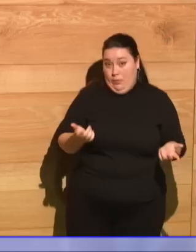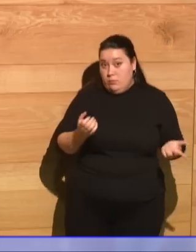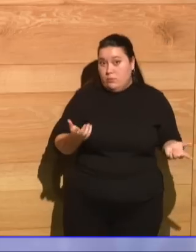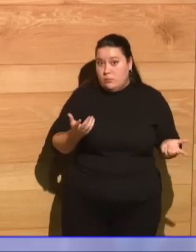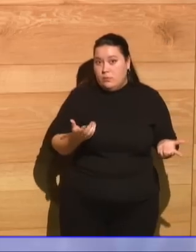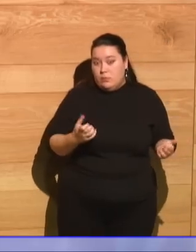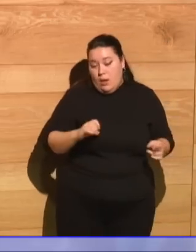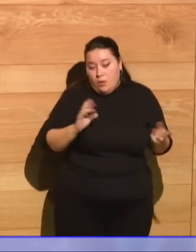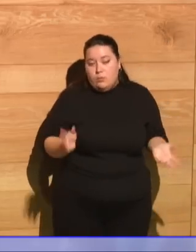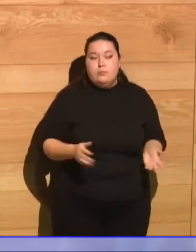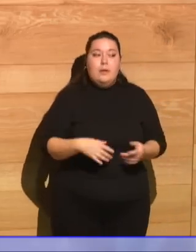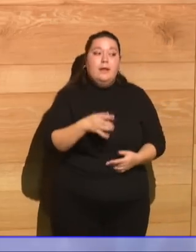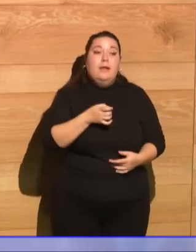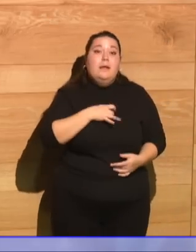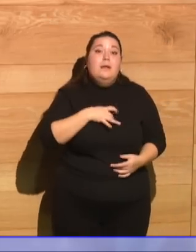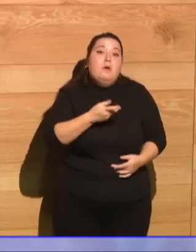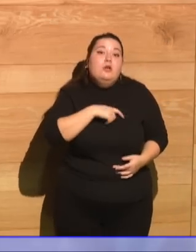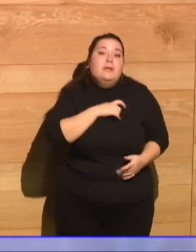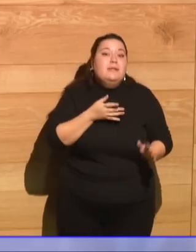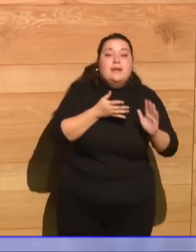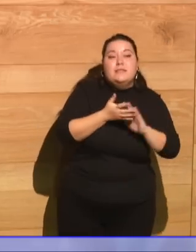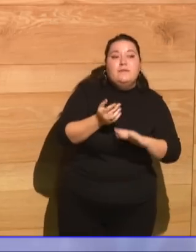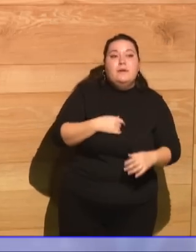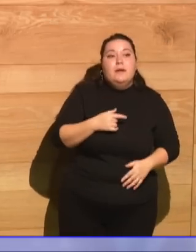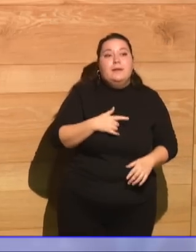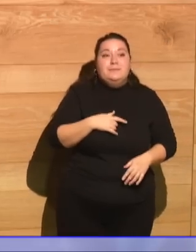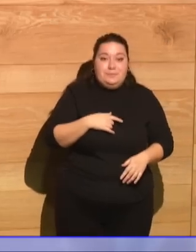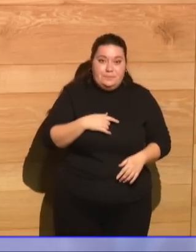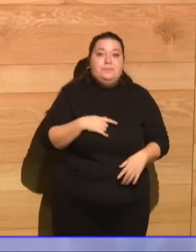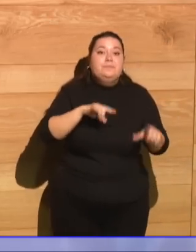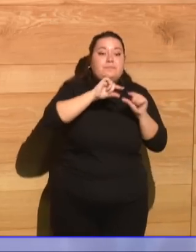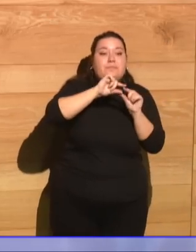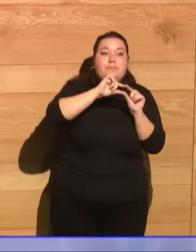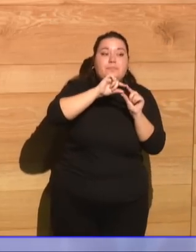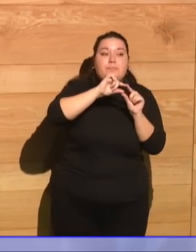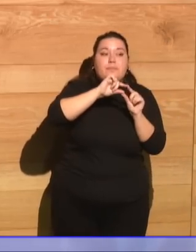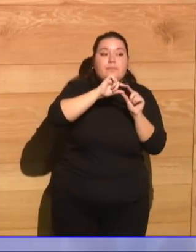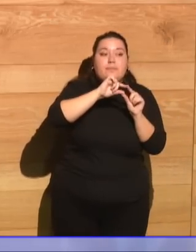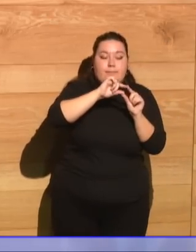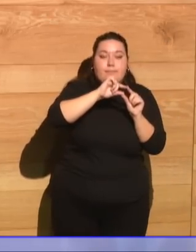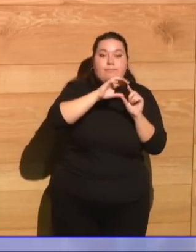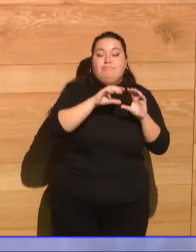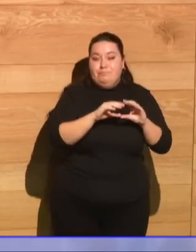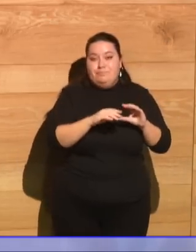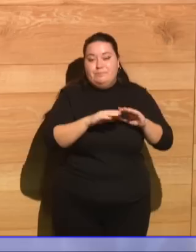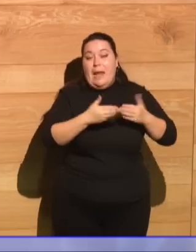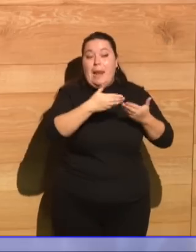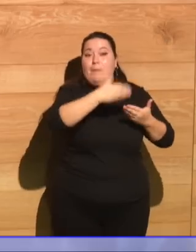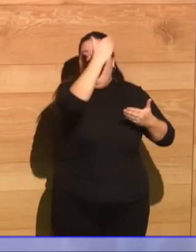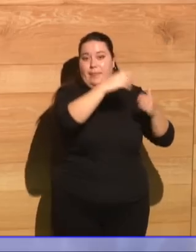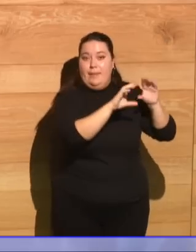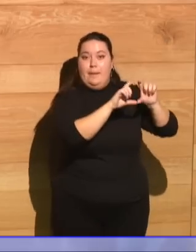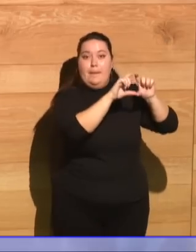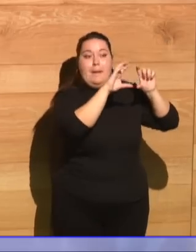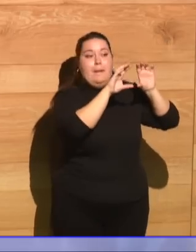Parker. El Blanco España es marcar la raya de los adosines, de los adoquines, del... No,